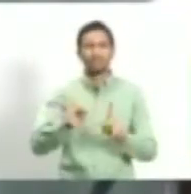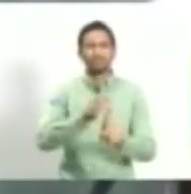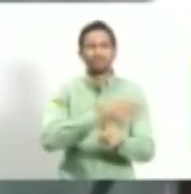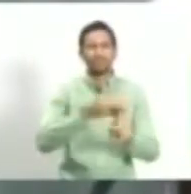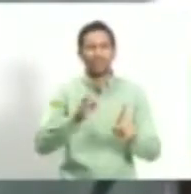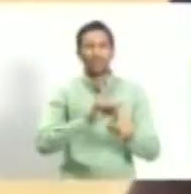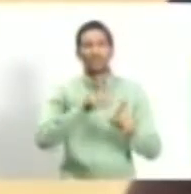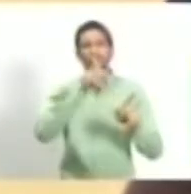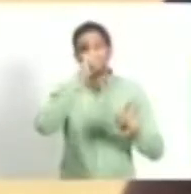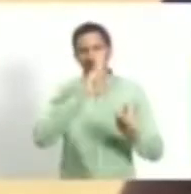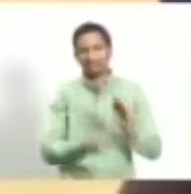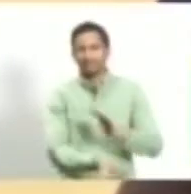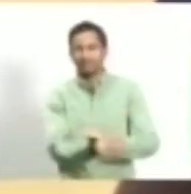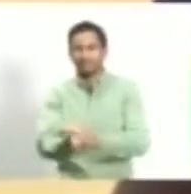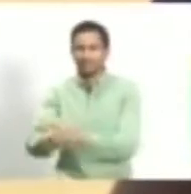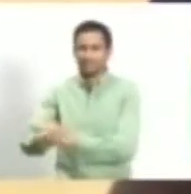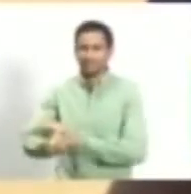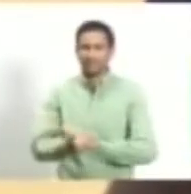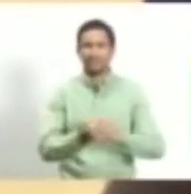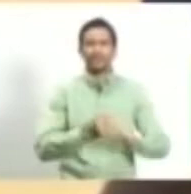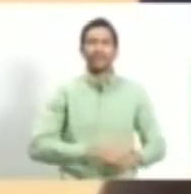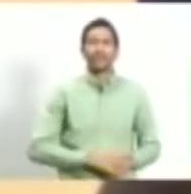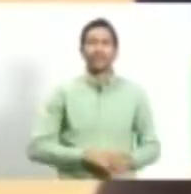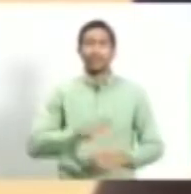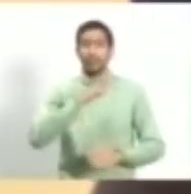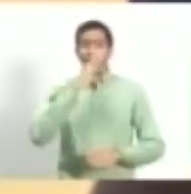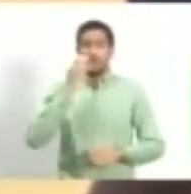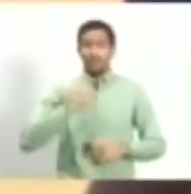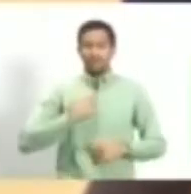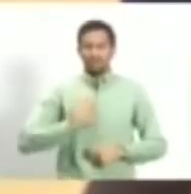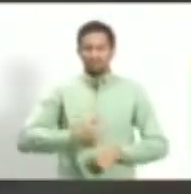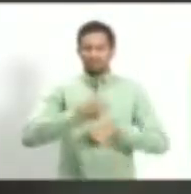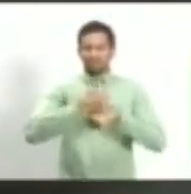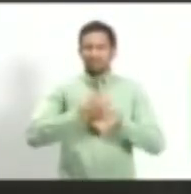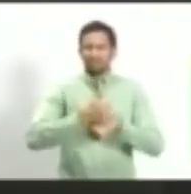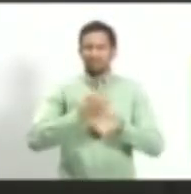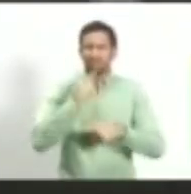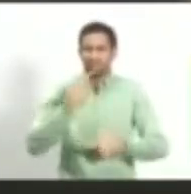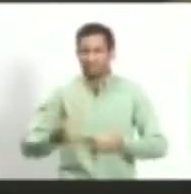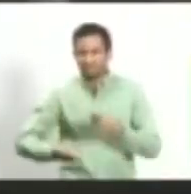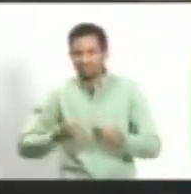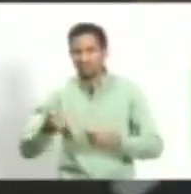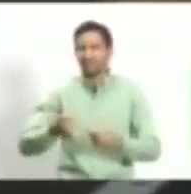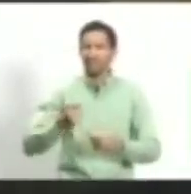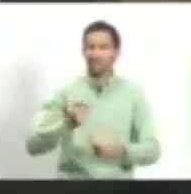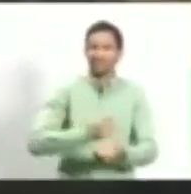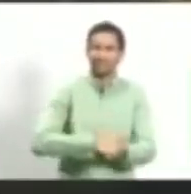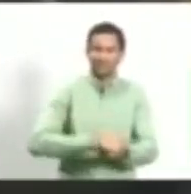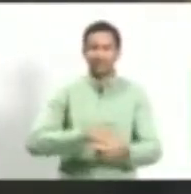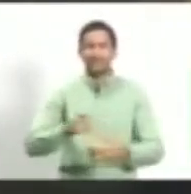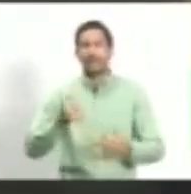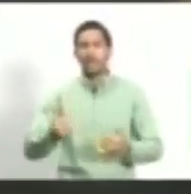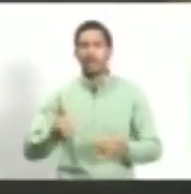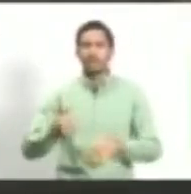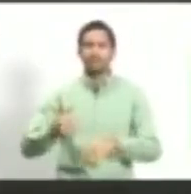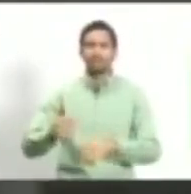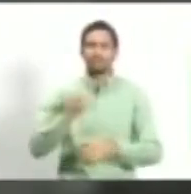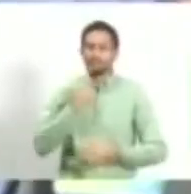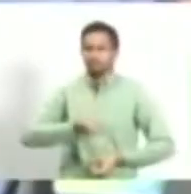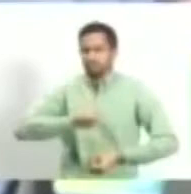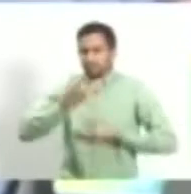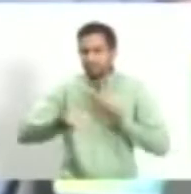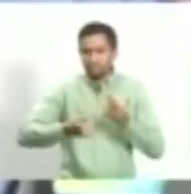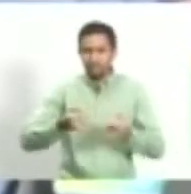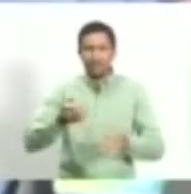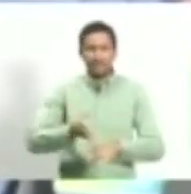por esa materia. El cerebro del cartel de la hemofilia se entregó a la justicia el 29 de abril. Horas después fue dejado en libertad, a pesar de confesar los